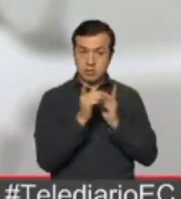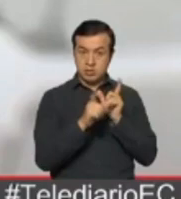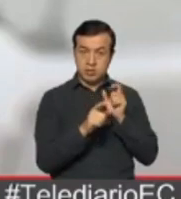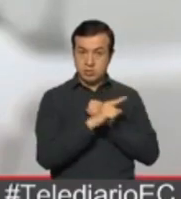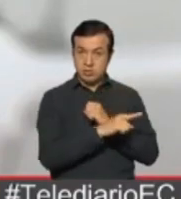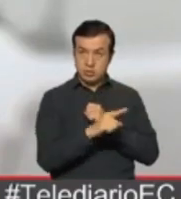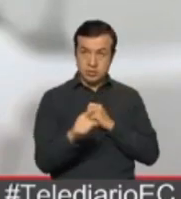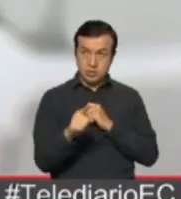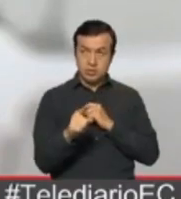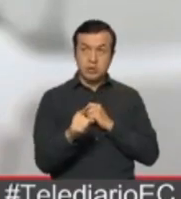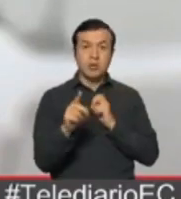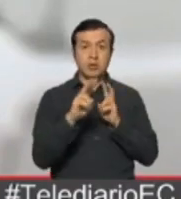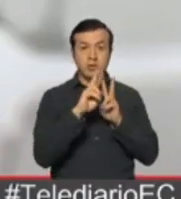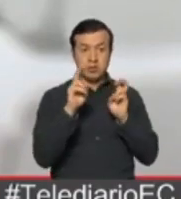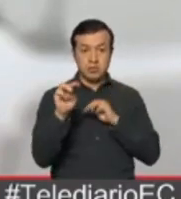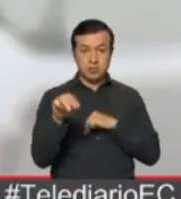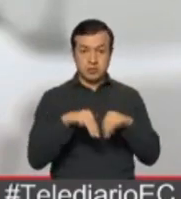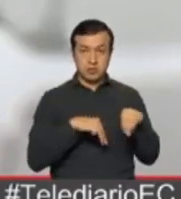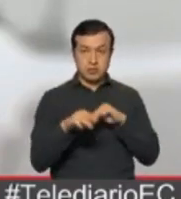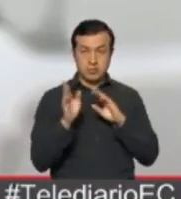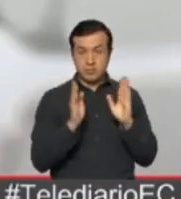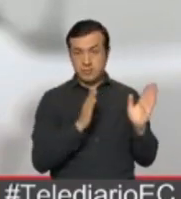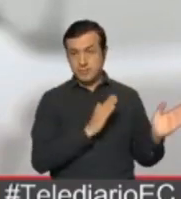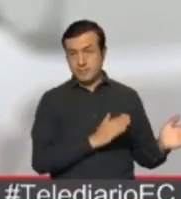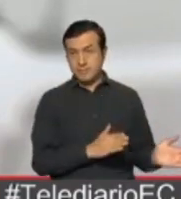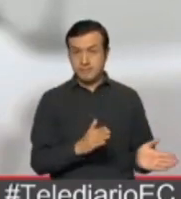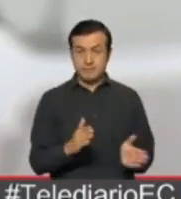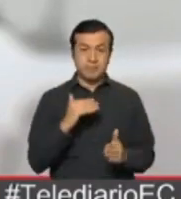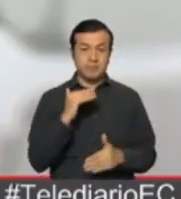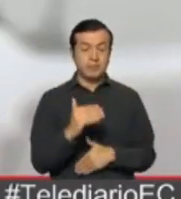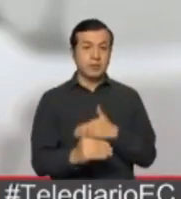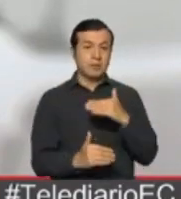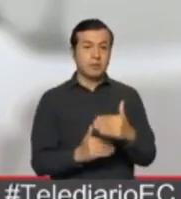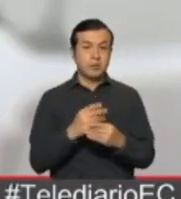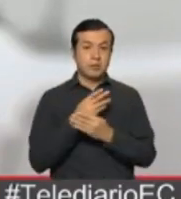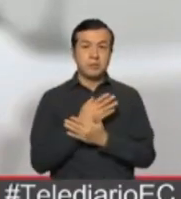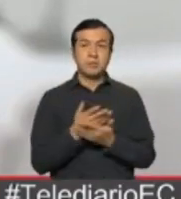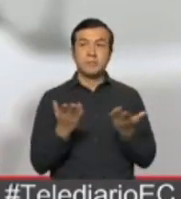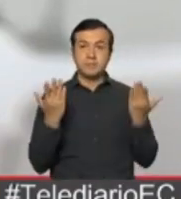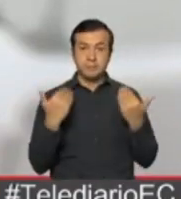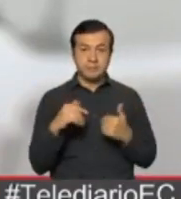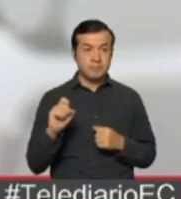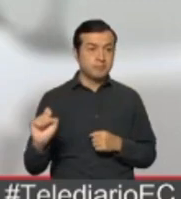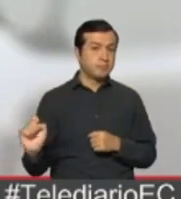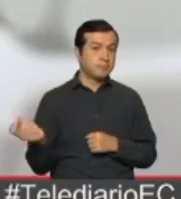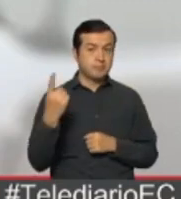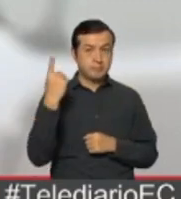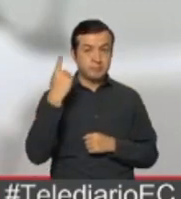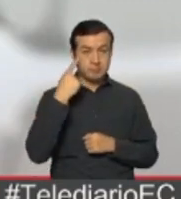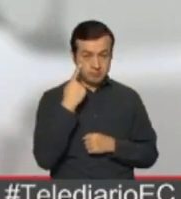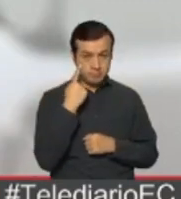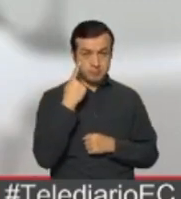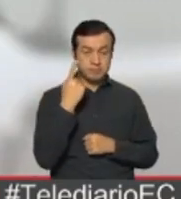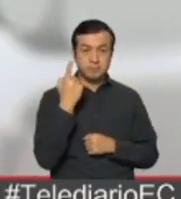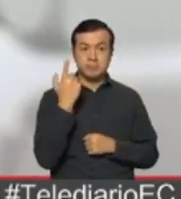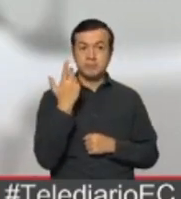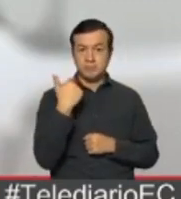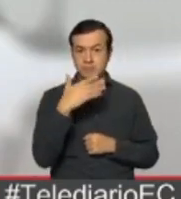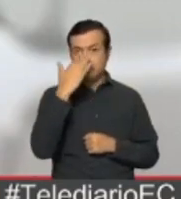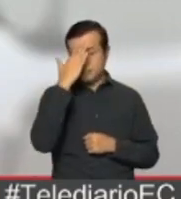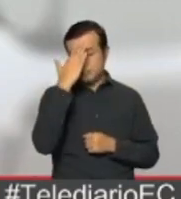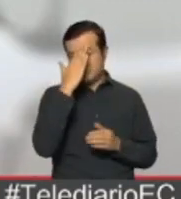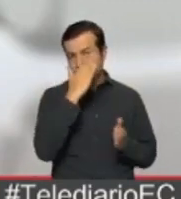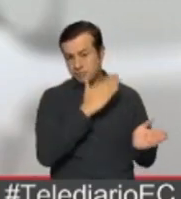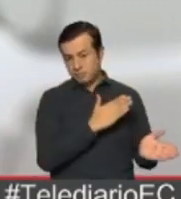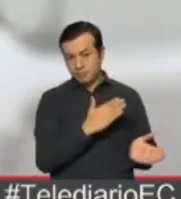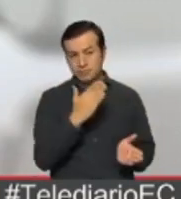retomó con el tema de metro federico el tema de metro federico es un proceso en el cual uno lo que va a tener es un sistema fiable cuando se